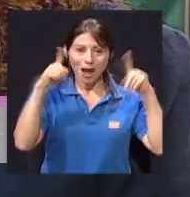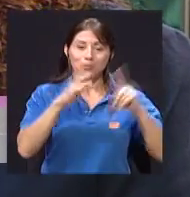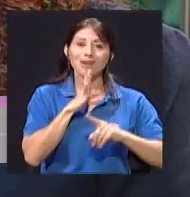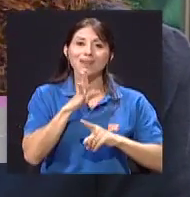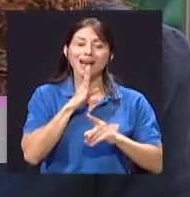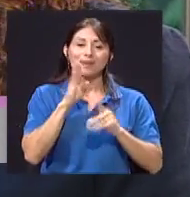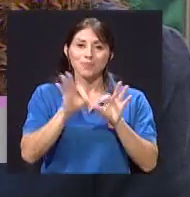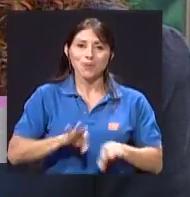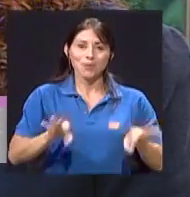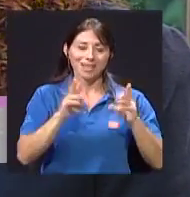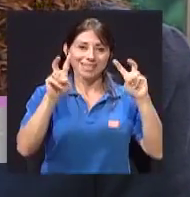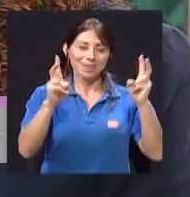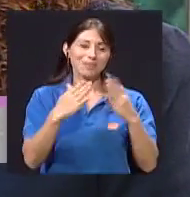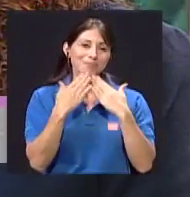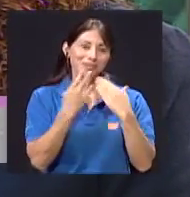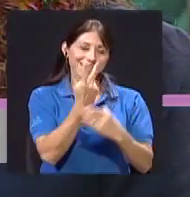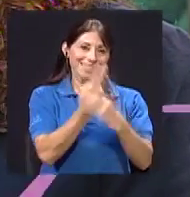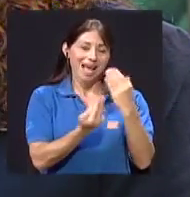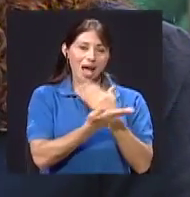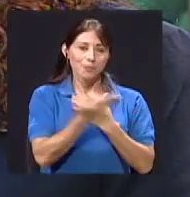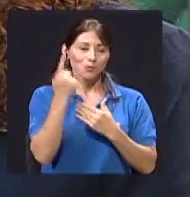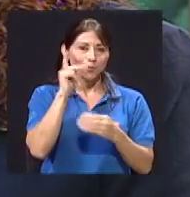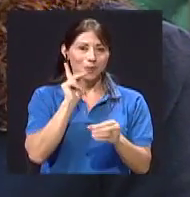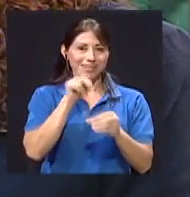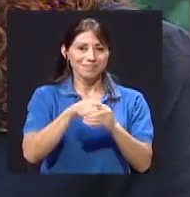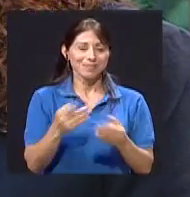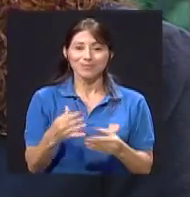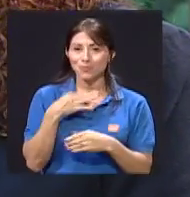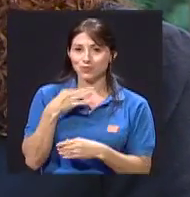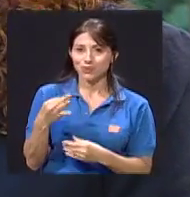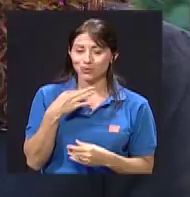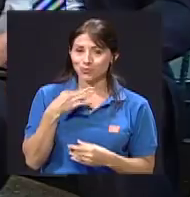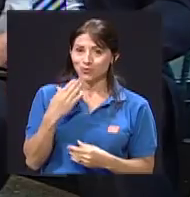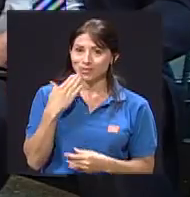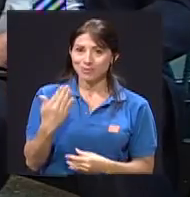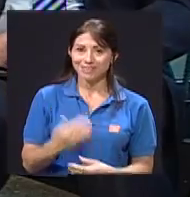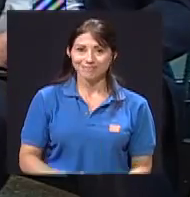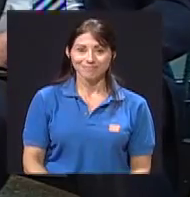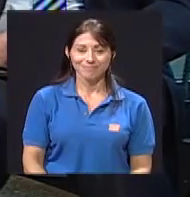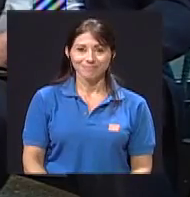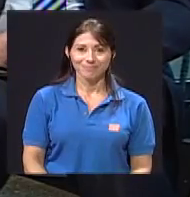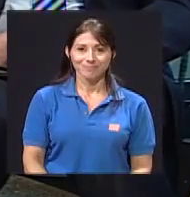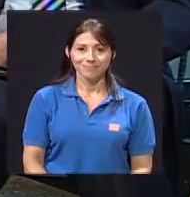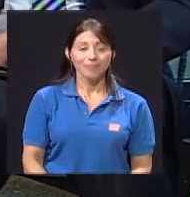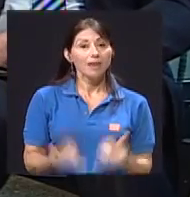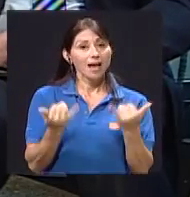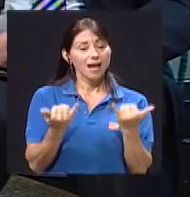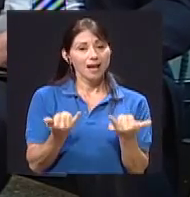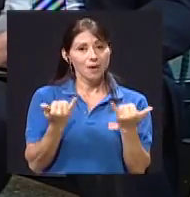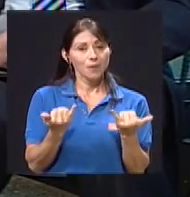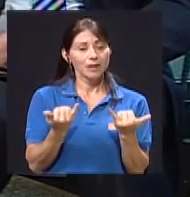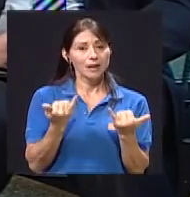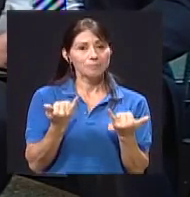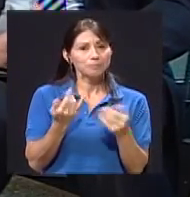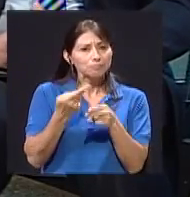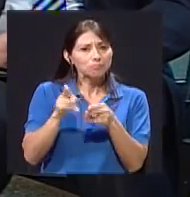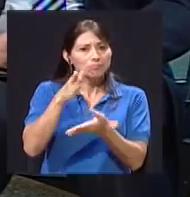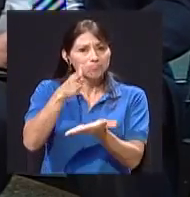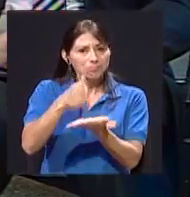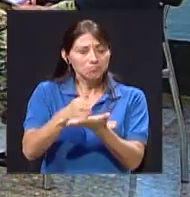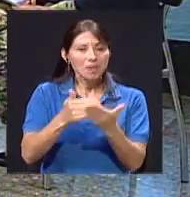amplio, pero creo que hemos logrado tratar temas bastante importantes. Muchas gracias a los dos por su participación. Con mucho gusto. Muchas